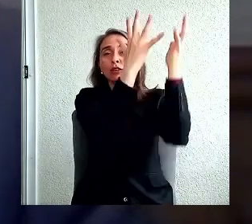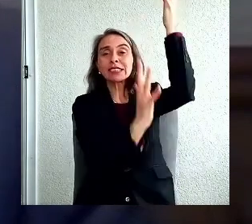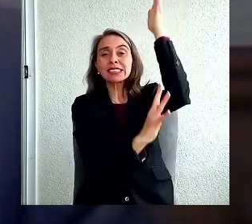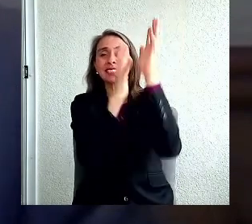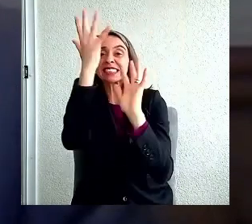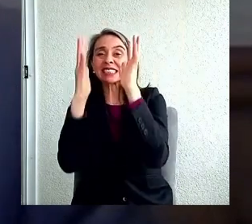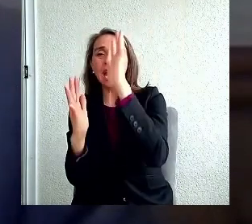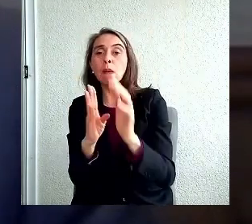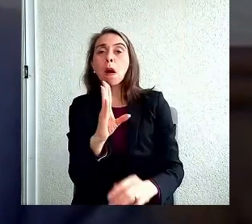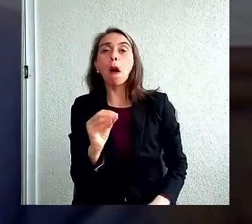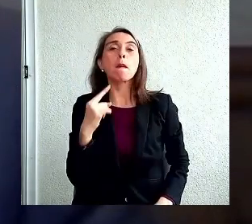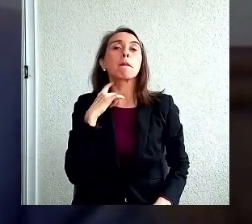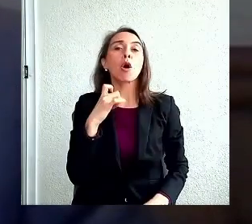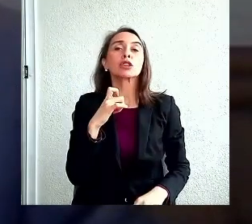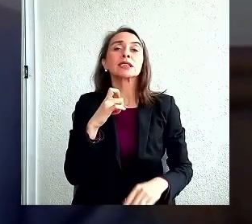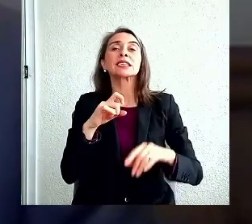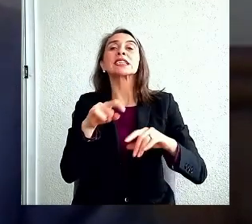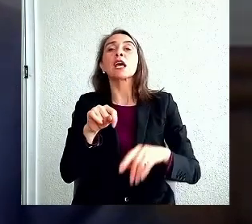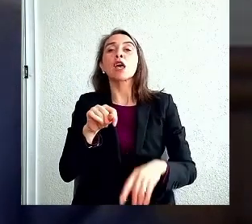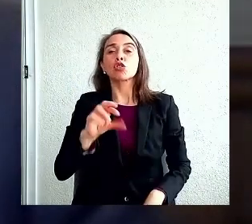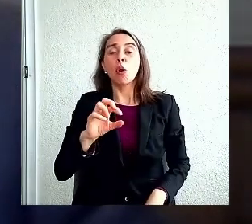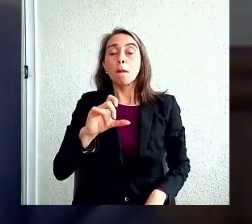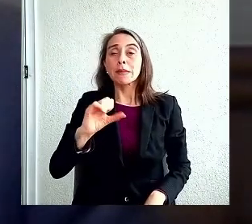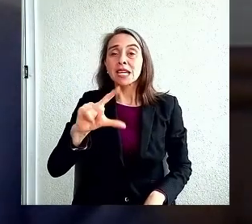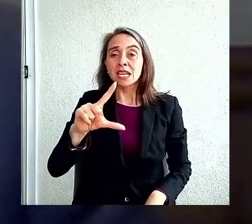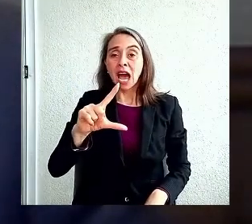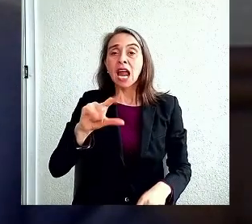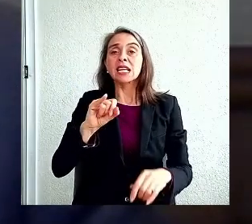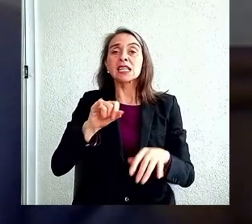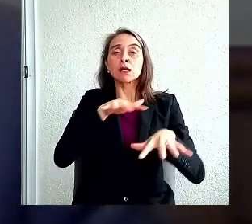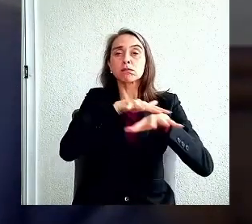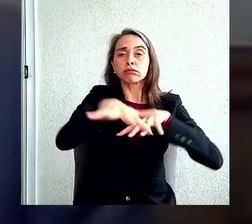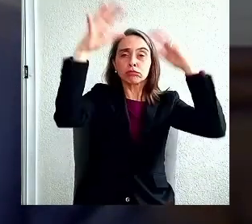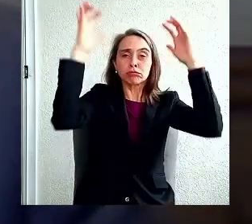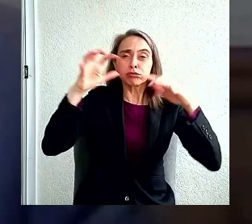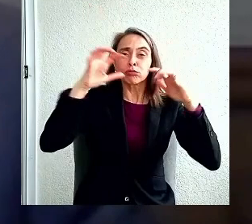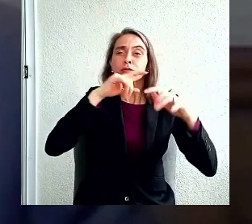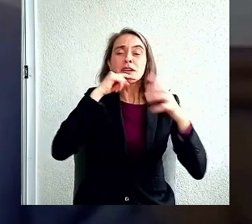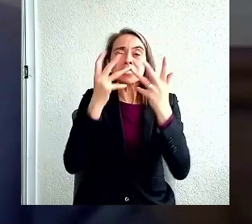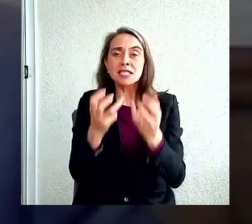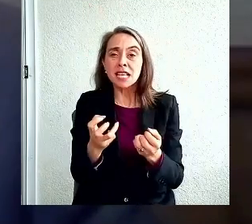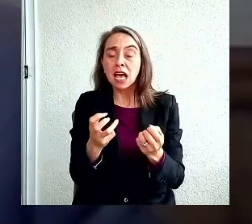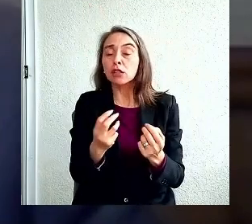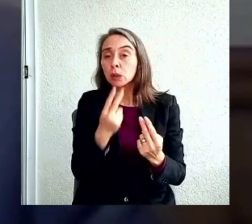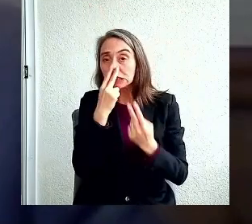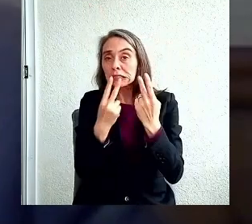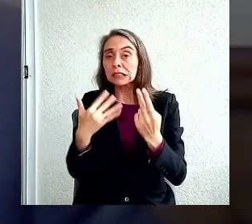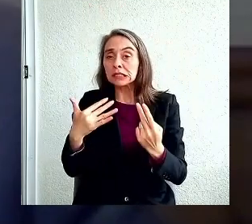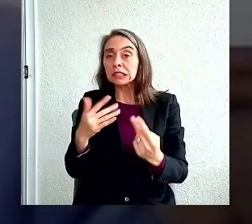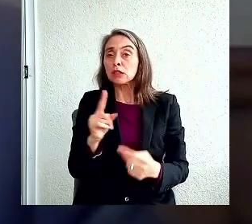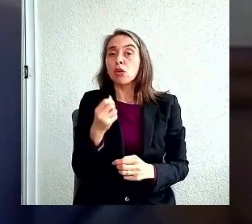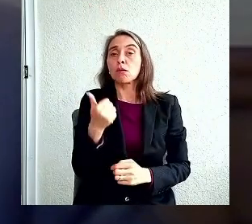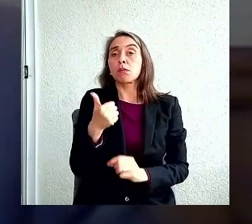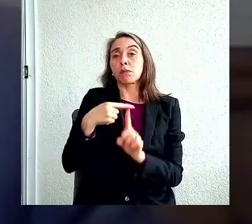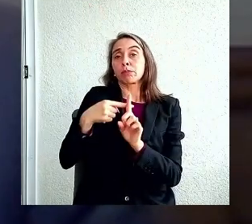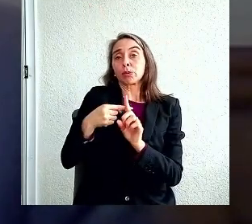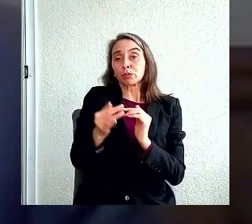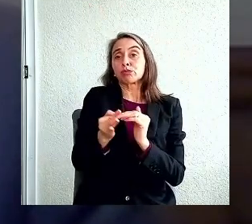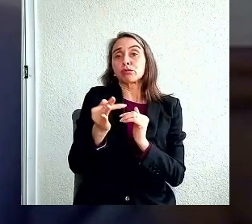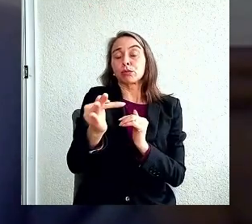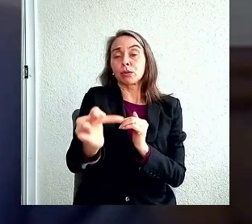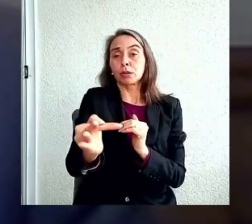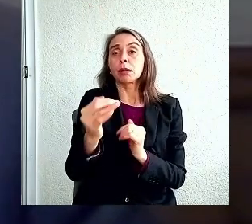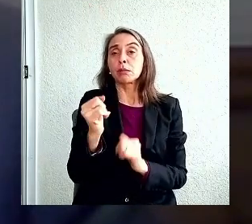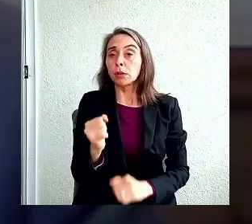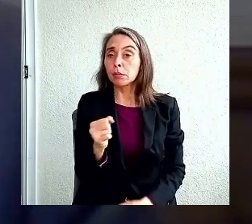graves, son el panorama no alentador que se podría dar y que podemos verlo hacerse realidad.